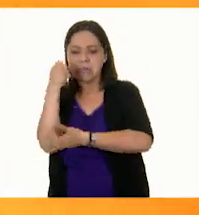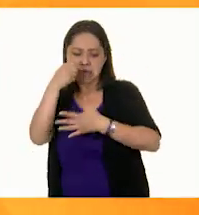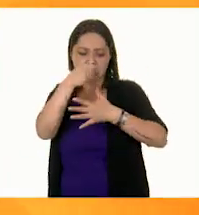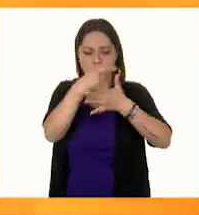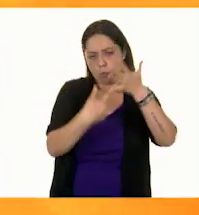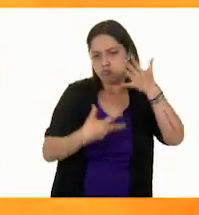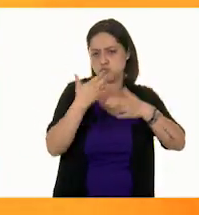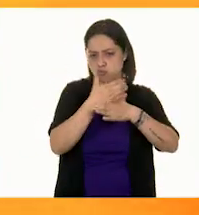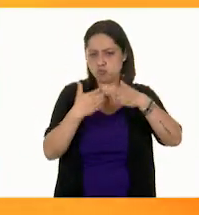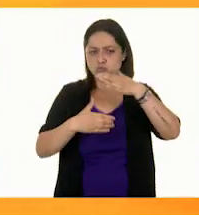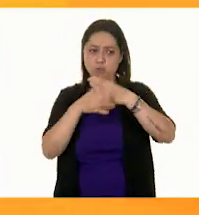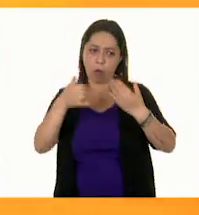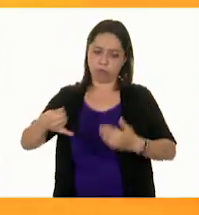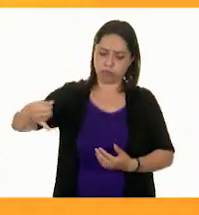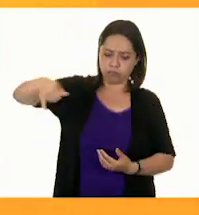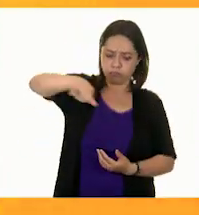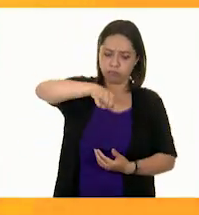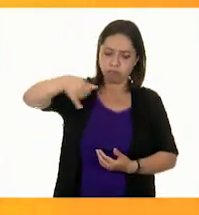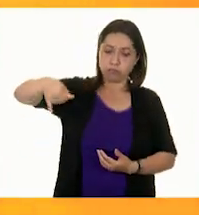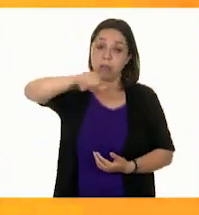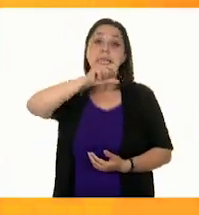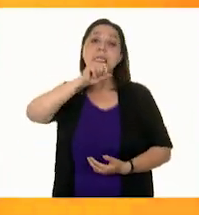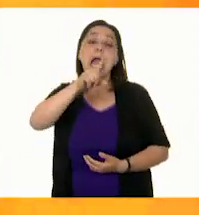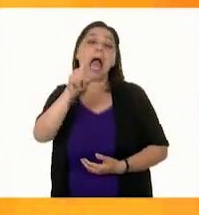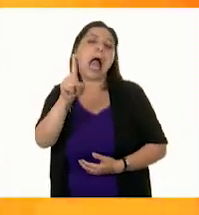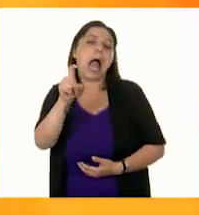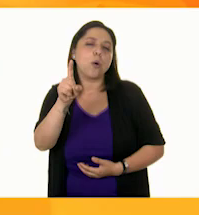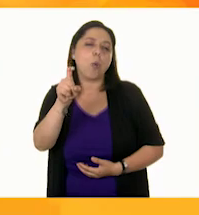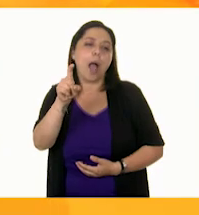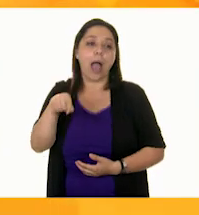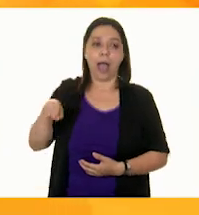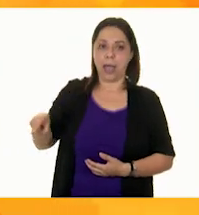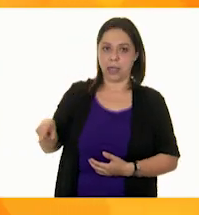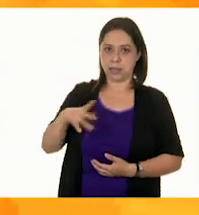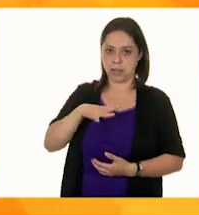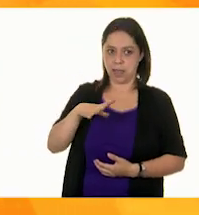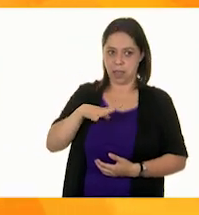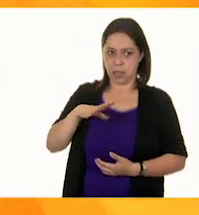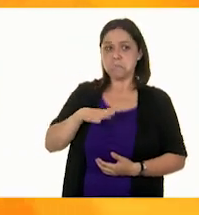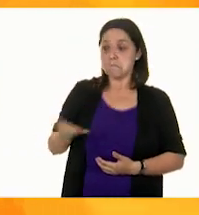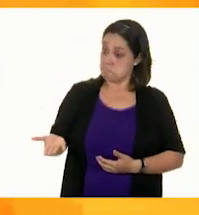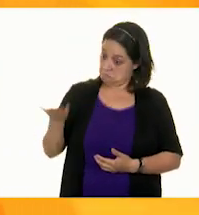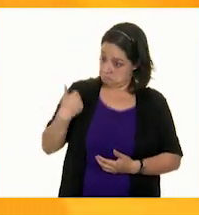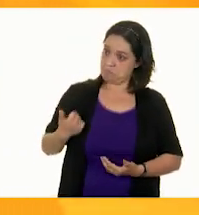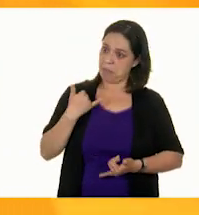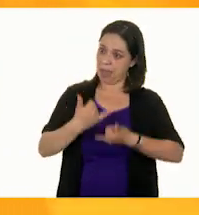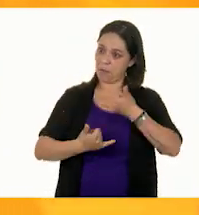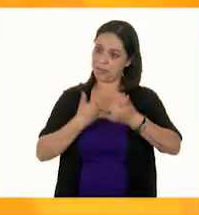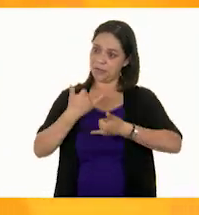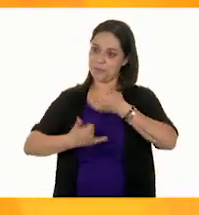regaderita y un poco de agua que está en la cubeta de acá abajo. Ven, Pau, vamos a jugar.